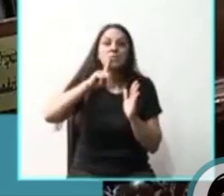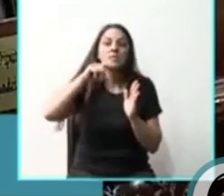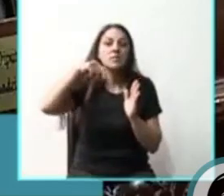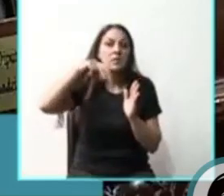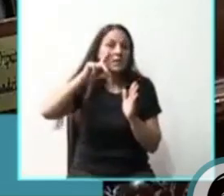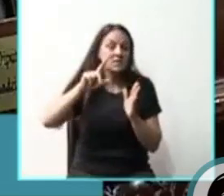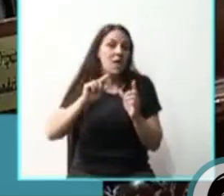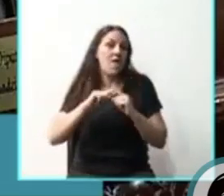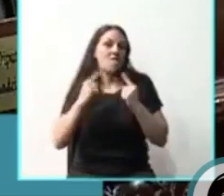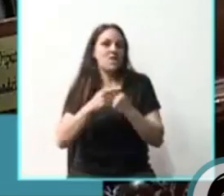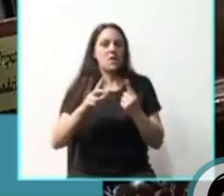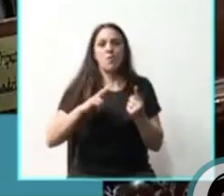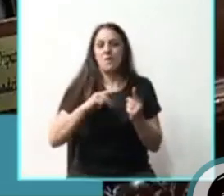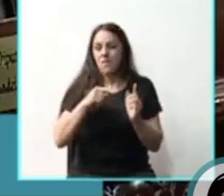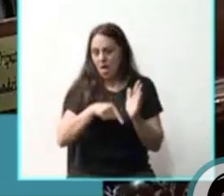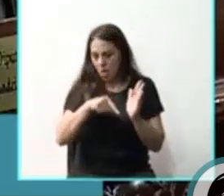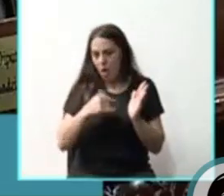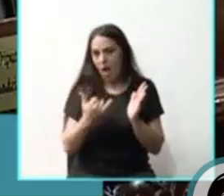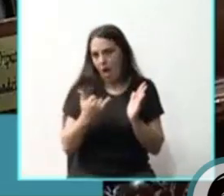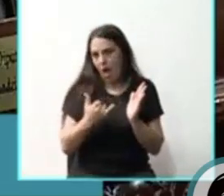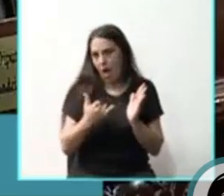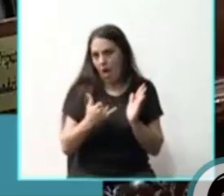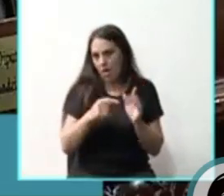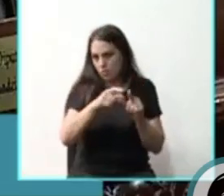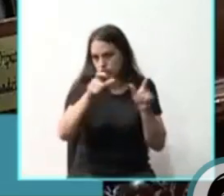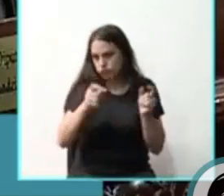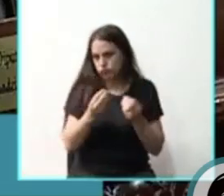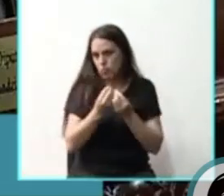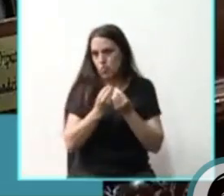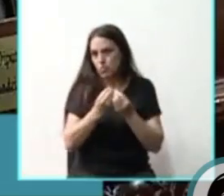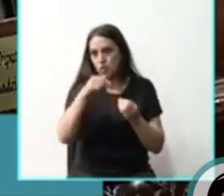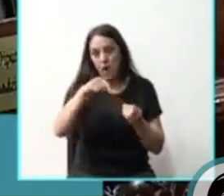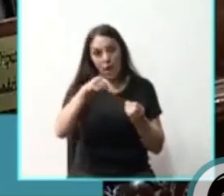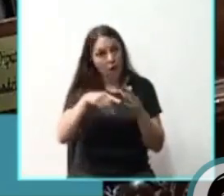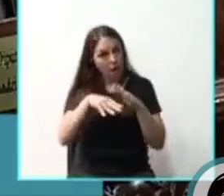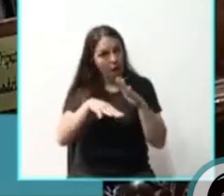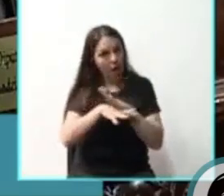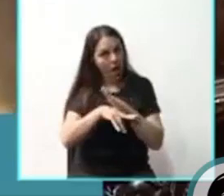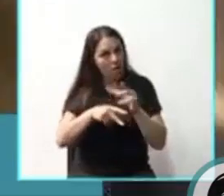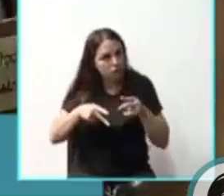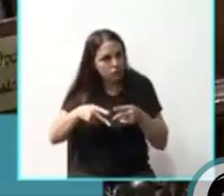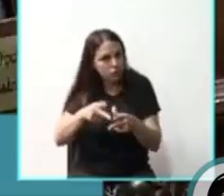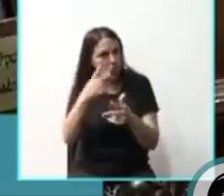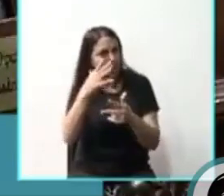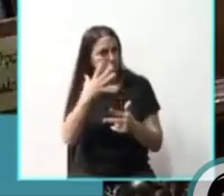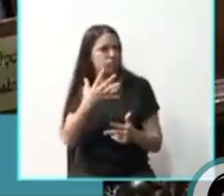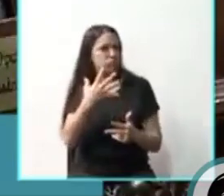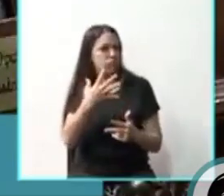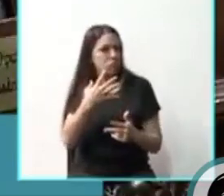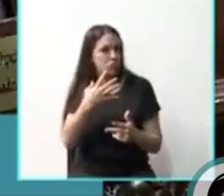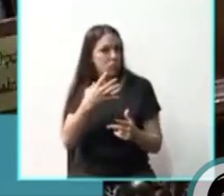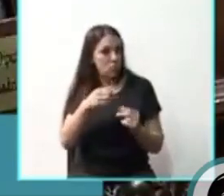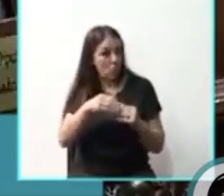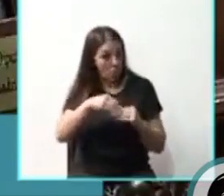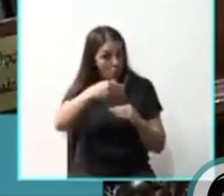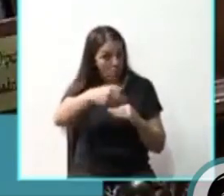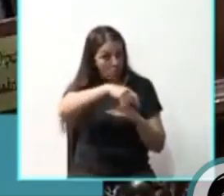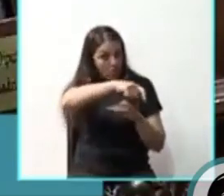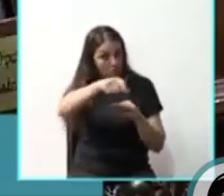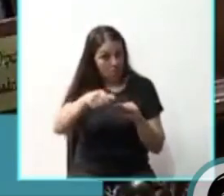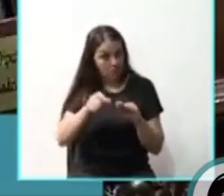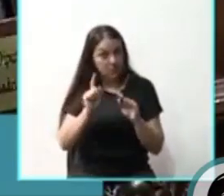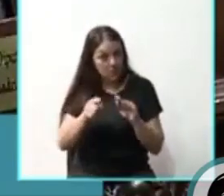distinta acá son torres de lujo acá ya son countries o también barrios de